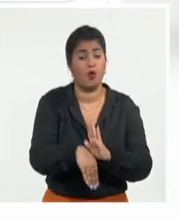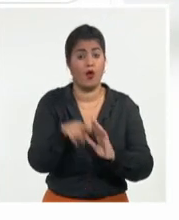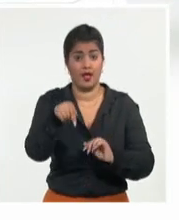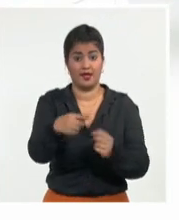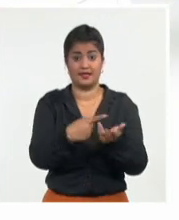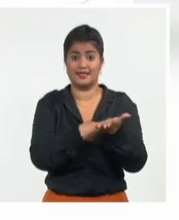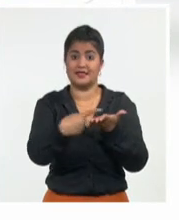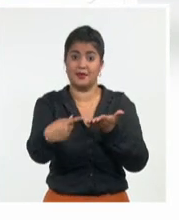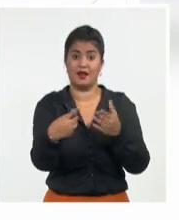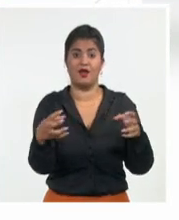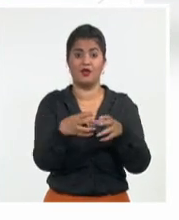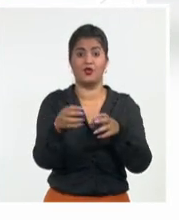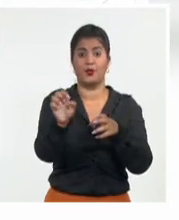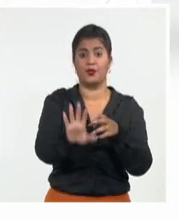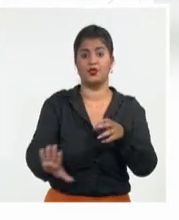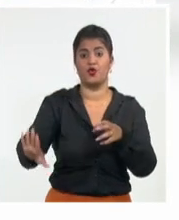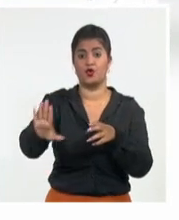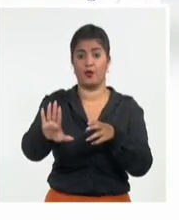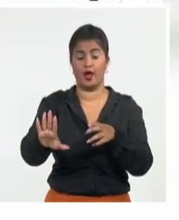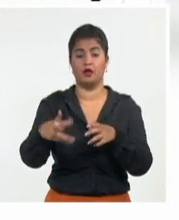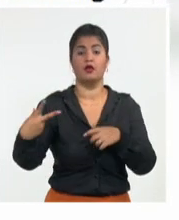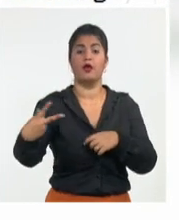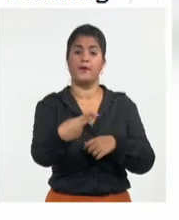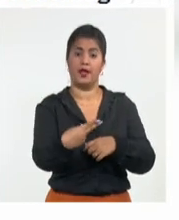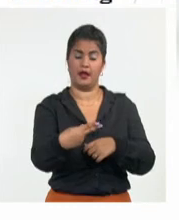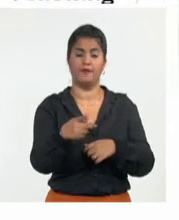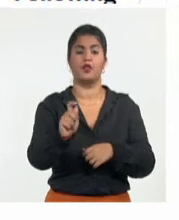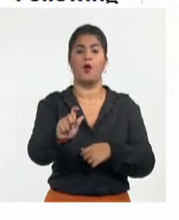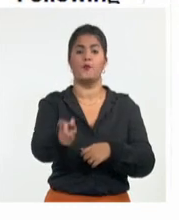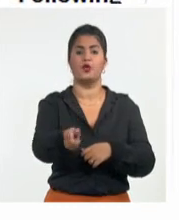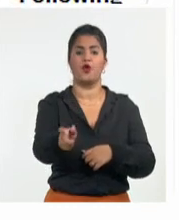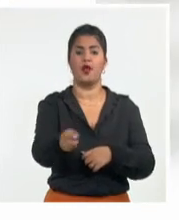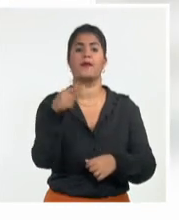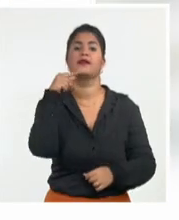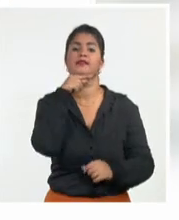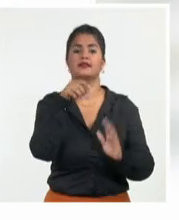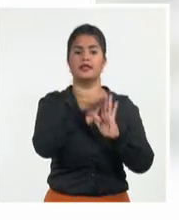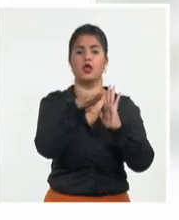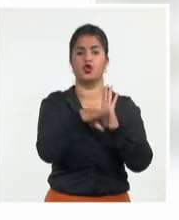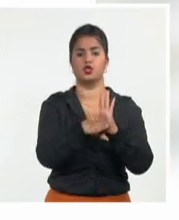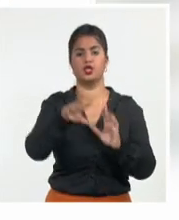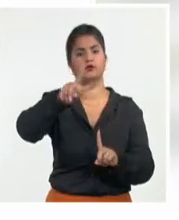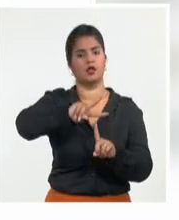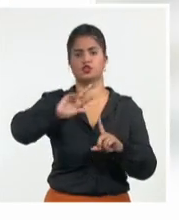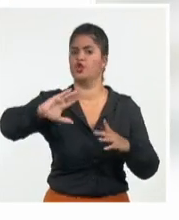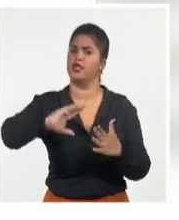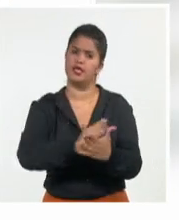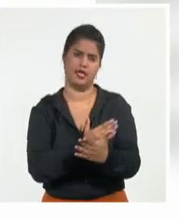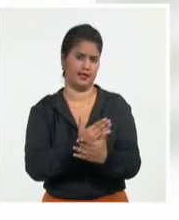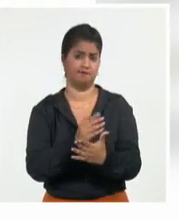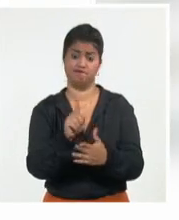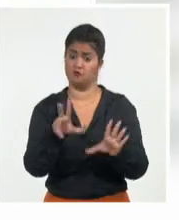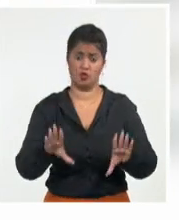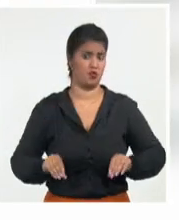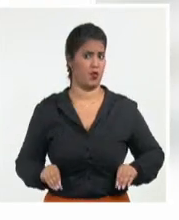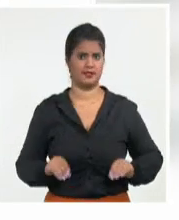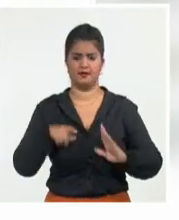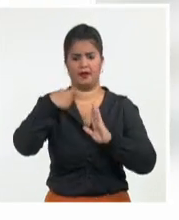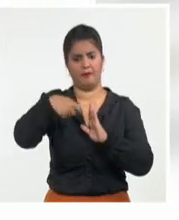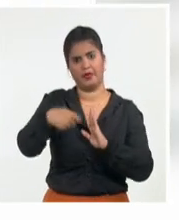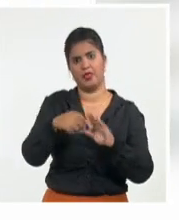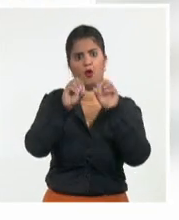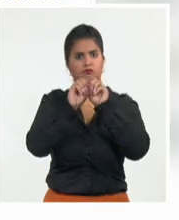las transmisiones del canal de televisión RT y de Sputnik. Lo mismo hicieron las redes sociales Instagram y YouTube con todas las